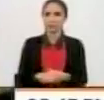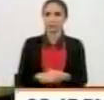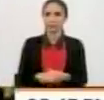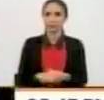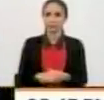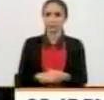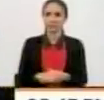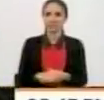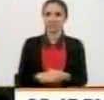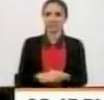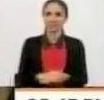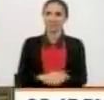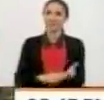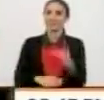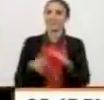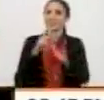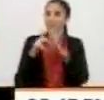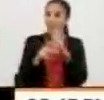Y este programa